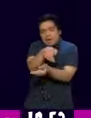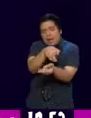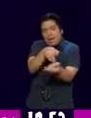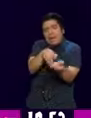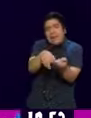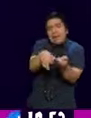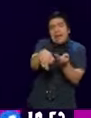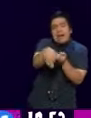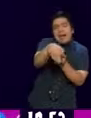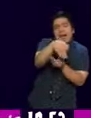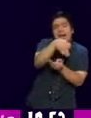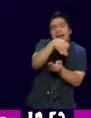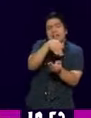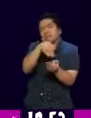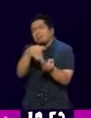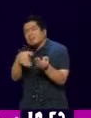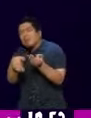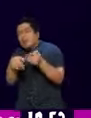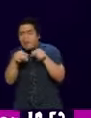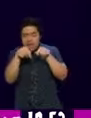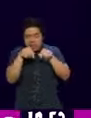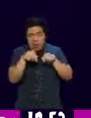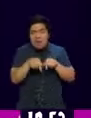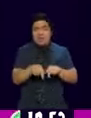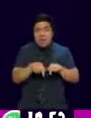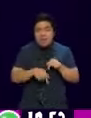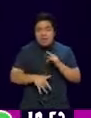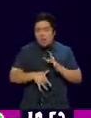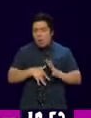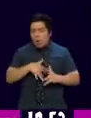que ya es.